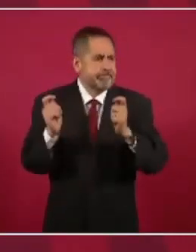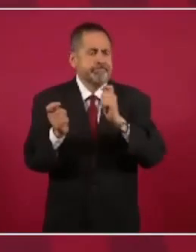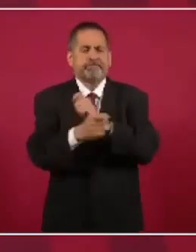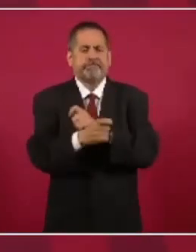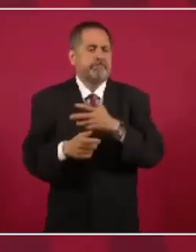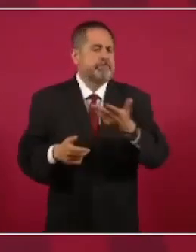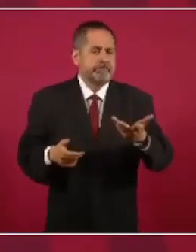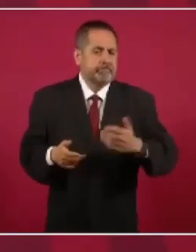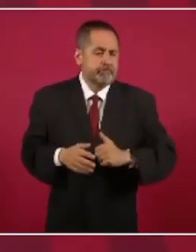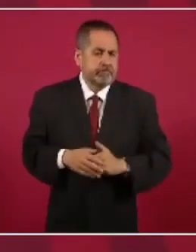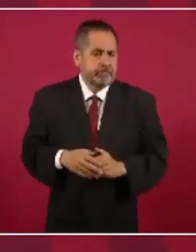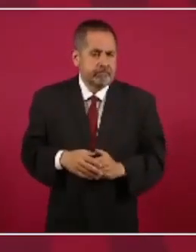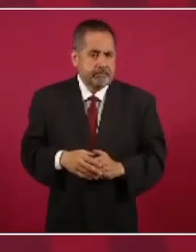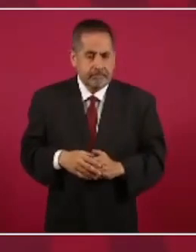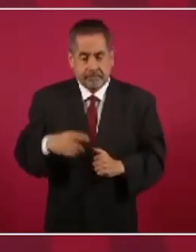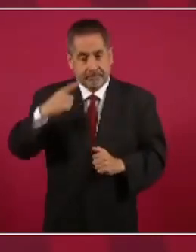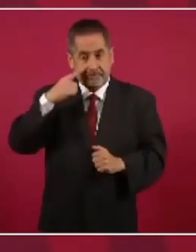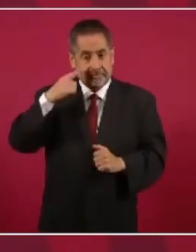Antes,